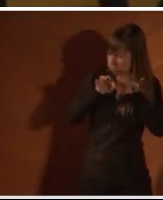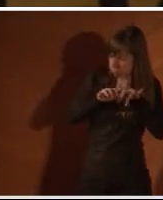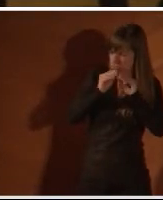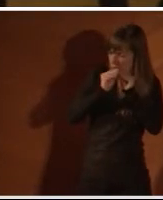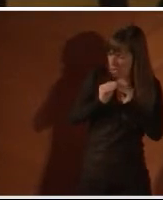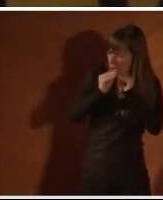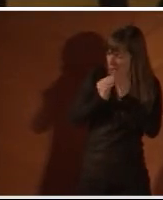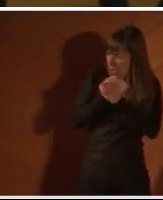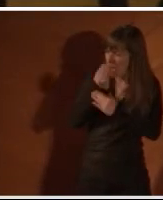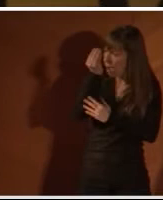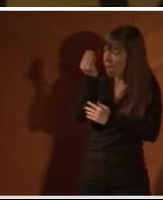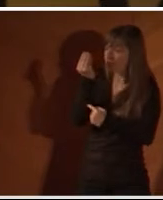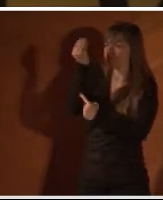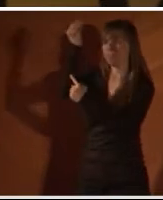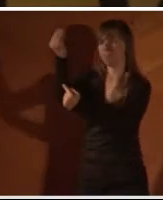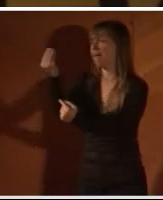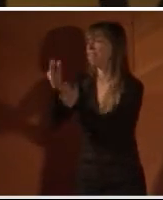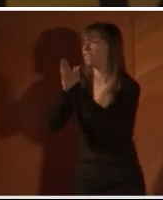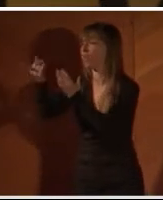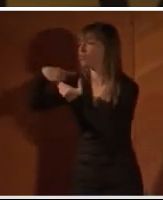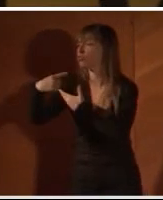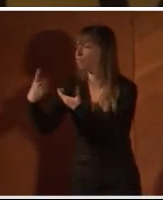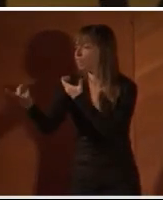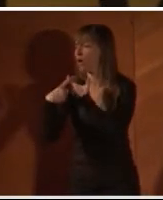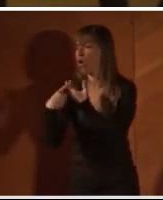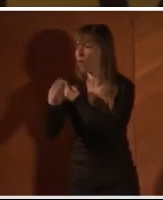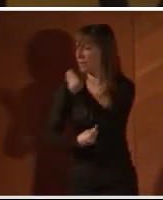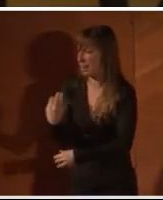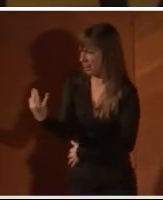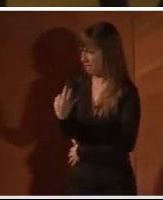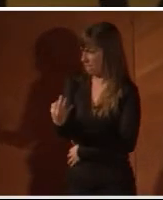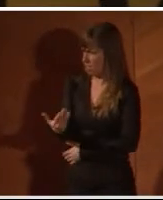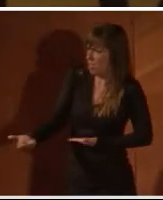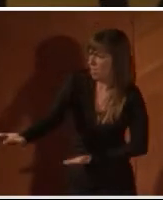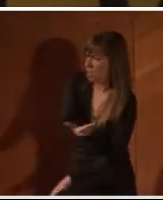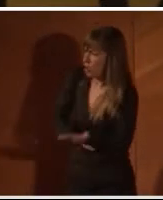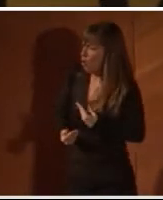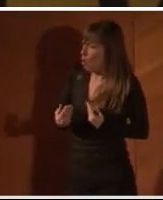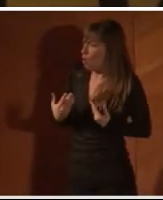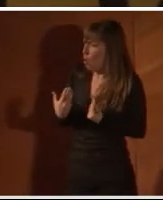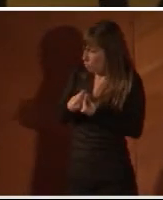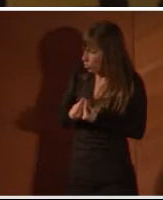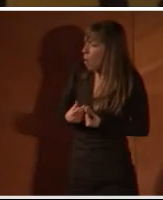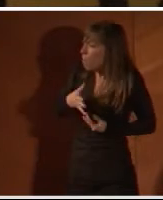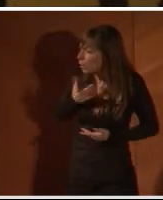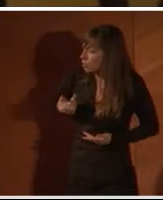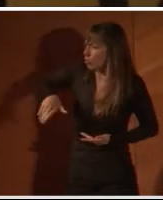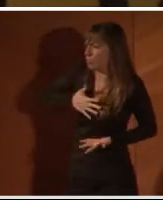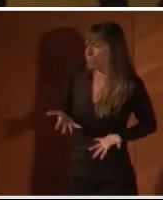usarlo, por favor usarlo, y vamos a colaborar juntos para mejorarlo juntos, ¿no? Y ofrecerlo a terceros. Esa es la excusa que nos